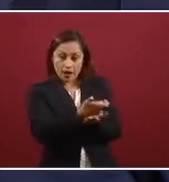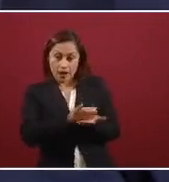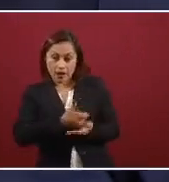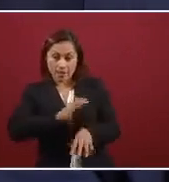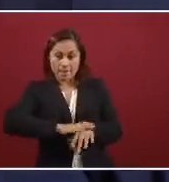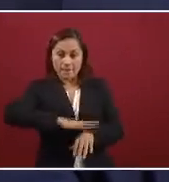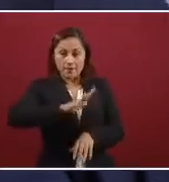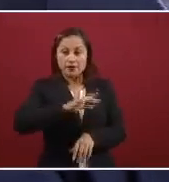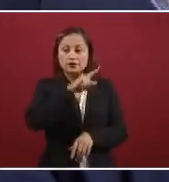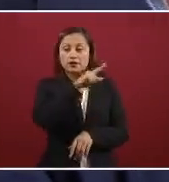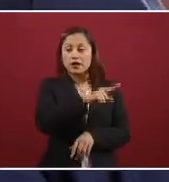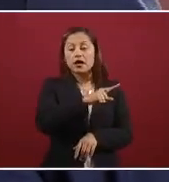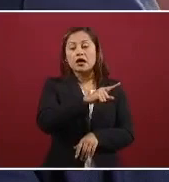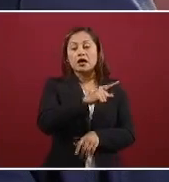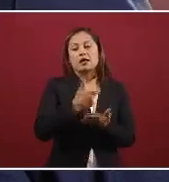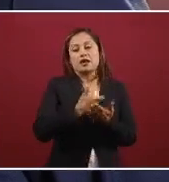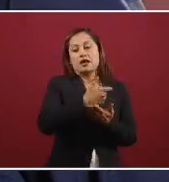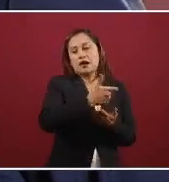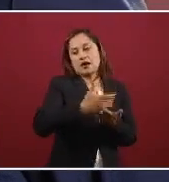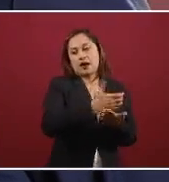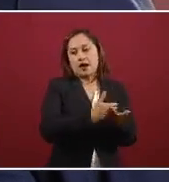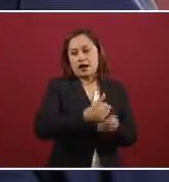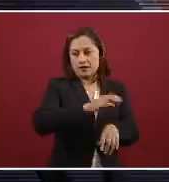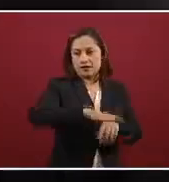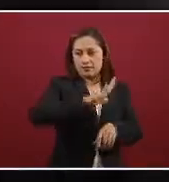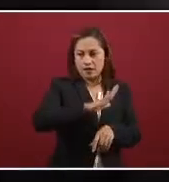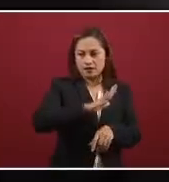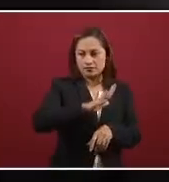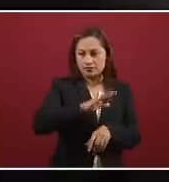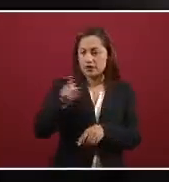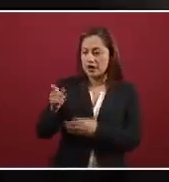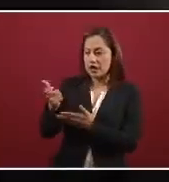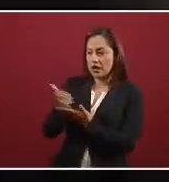recibe proporcionalmente más ingresos.